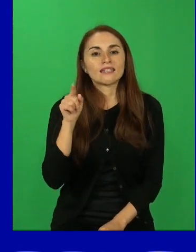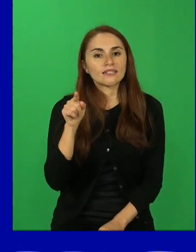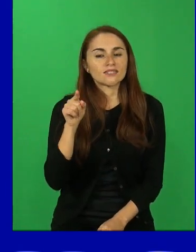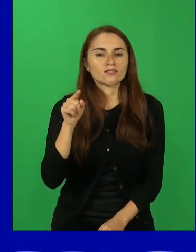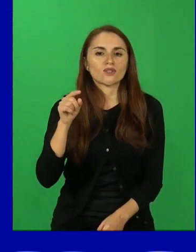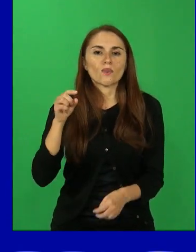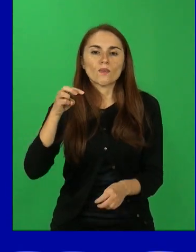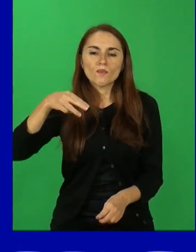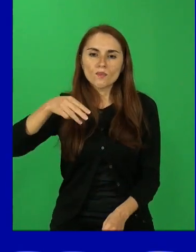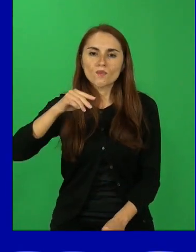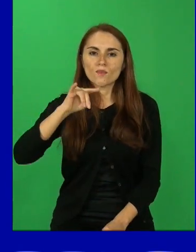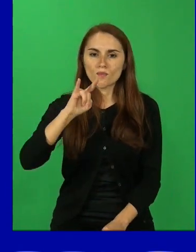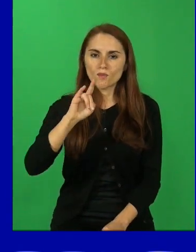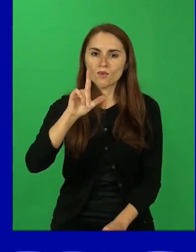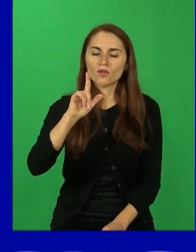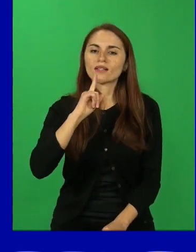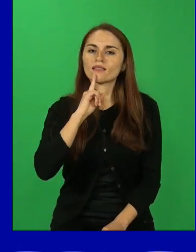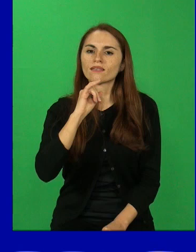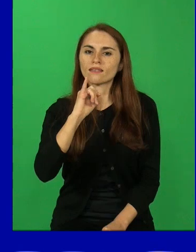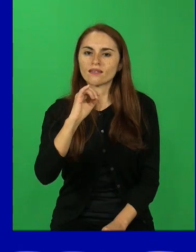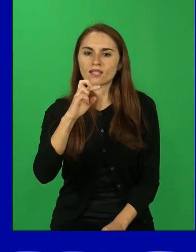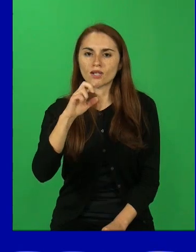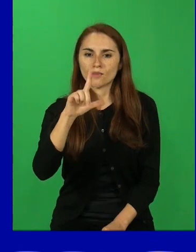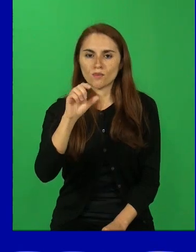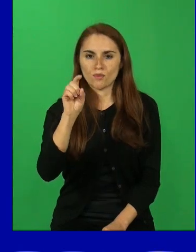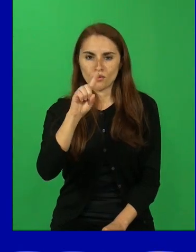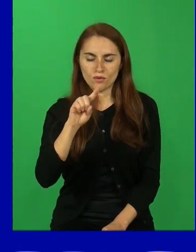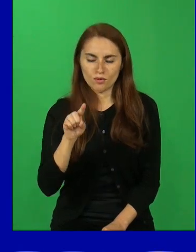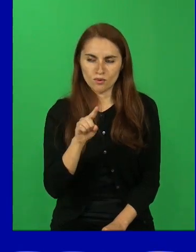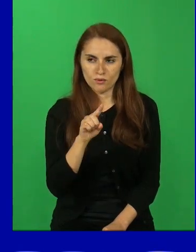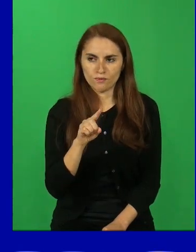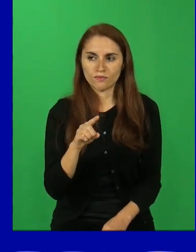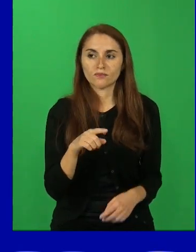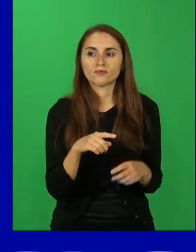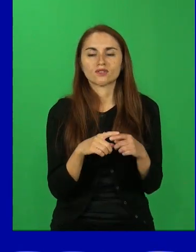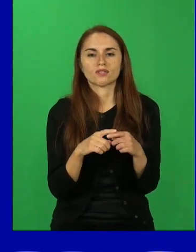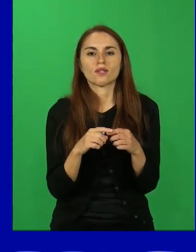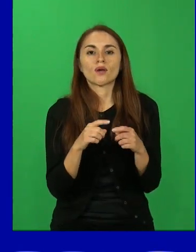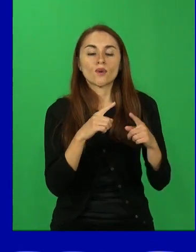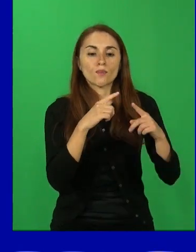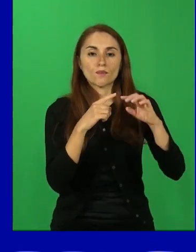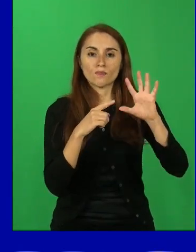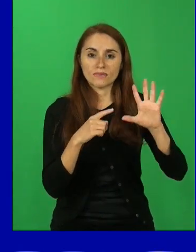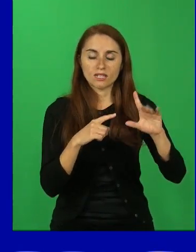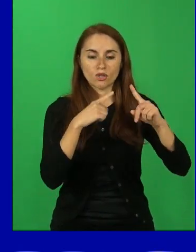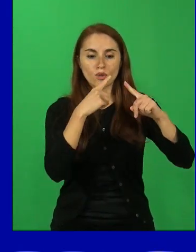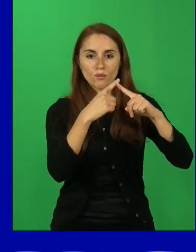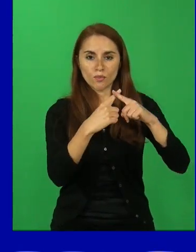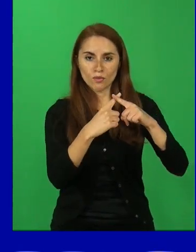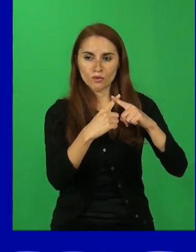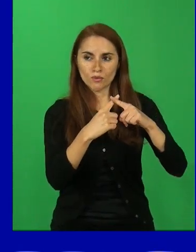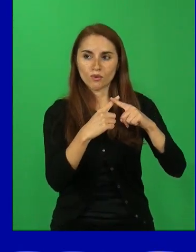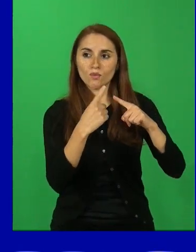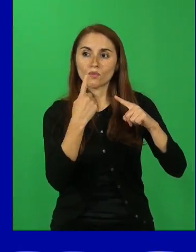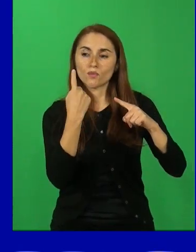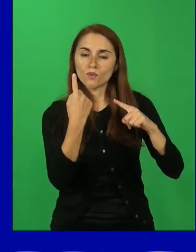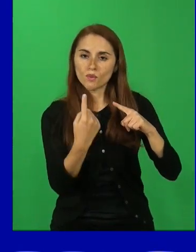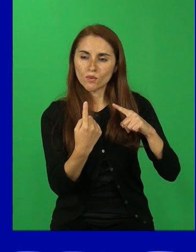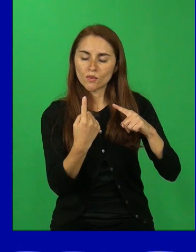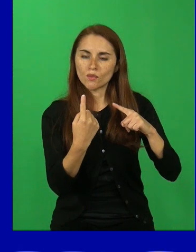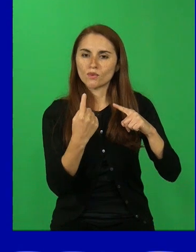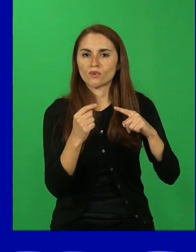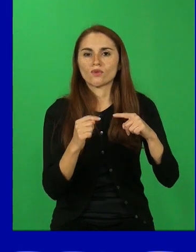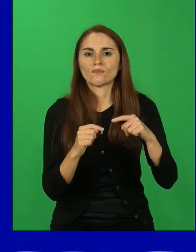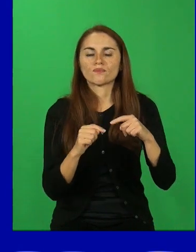conocemos como los múltiplos. Entonces, no te olvides, multiplicamos, en este caso el 5, porque son los múltiplos de